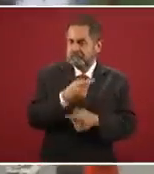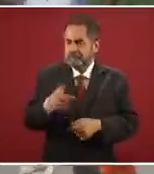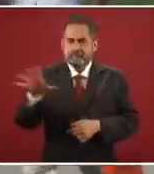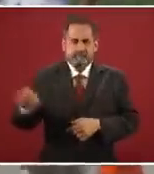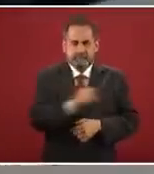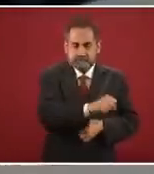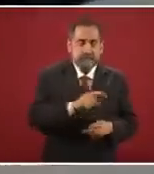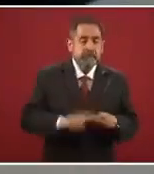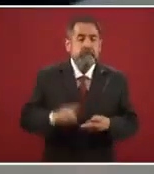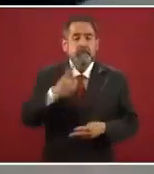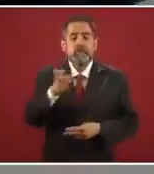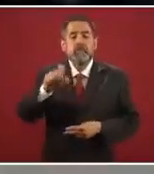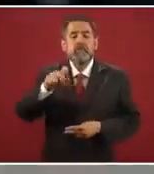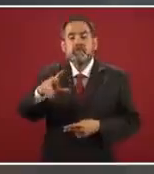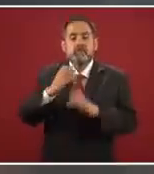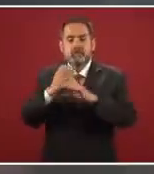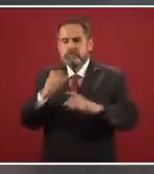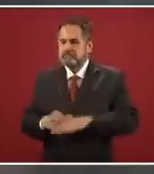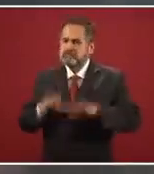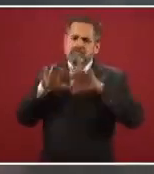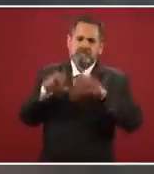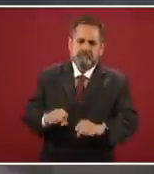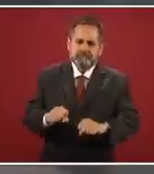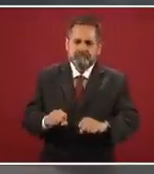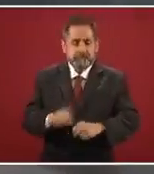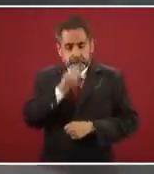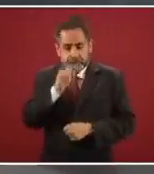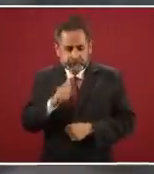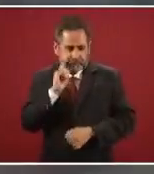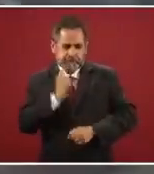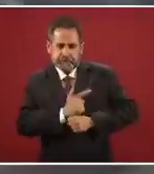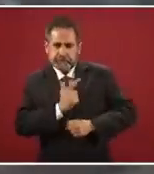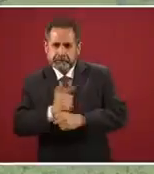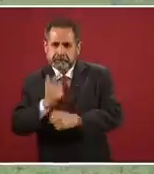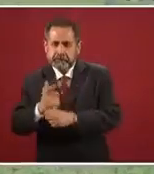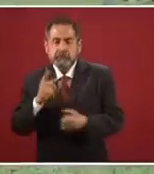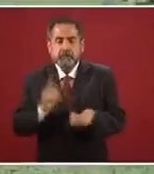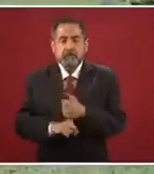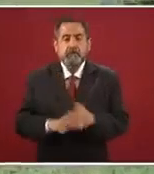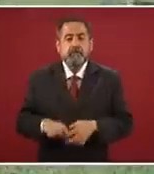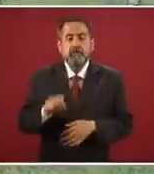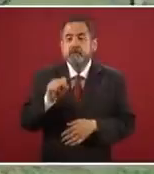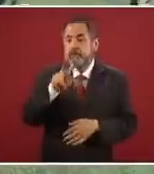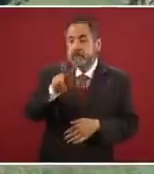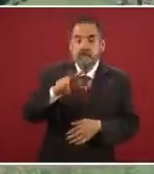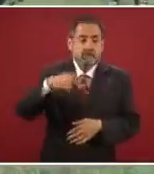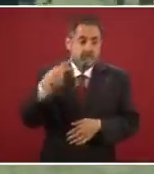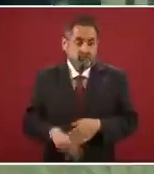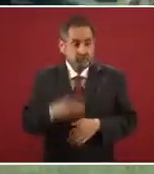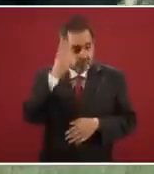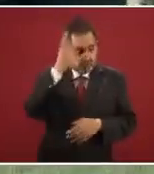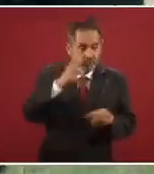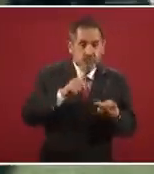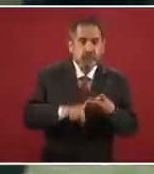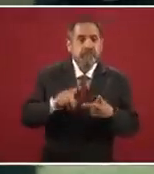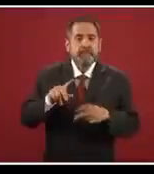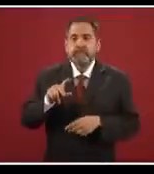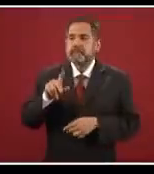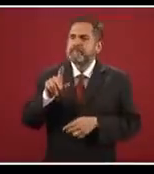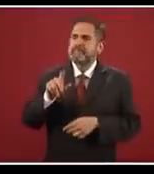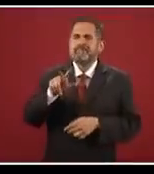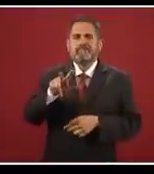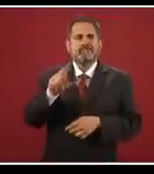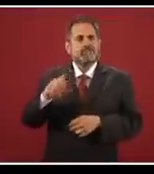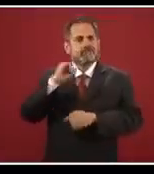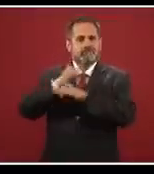vehículos. Además, se identificaron redes de tráfico de personas, 18 nacionales y 10 internacionales.